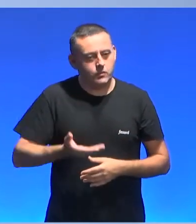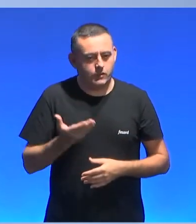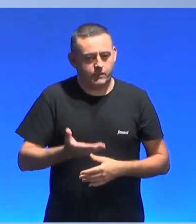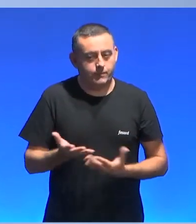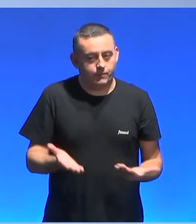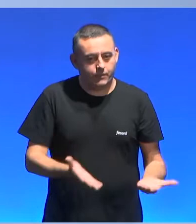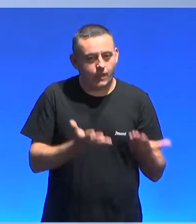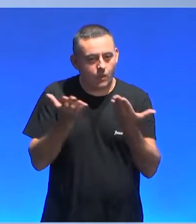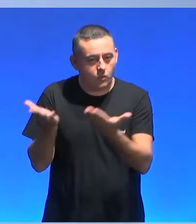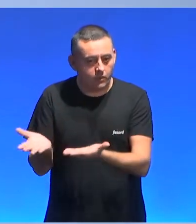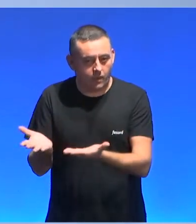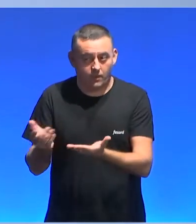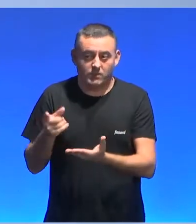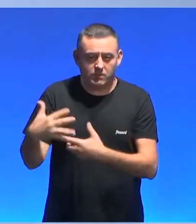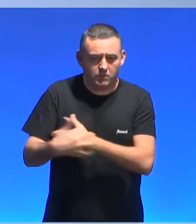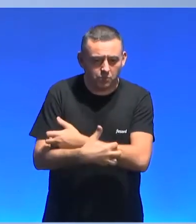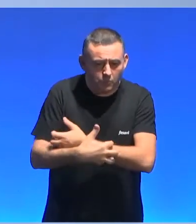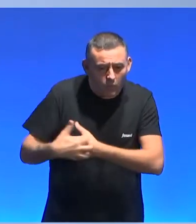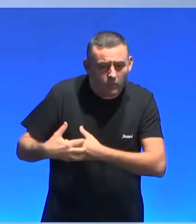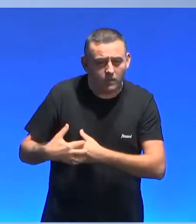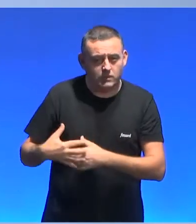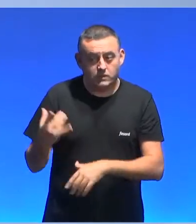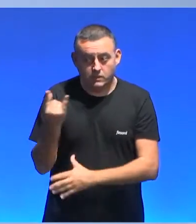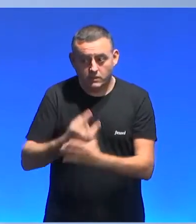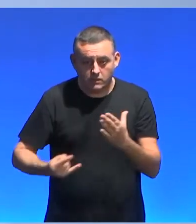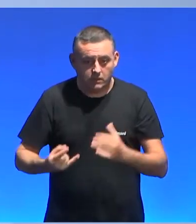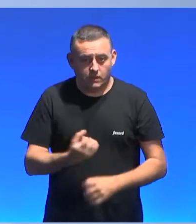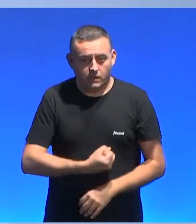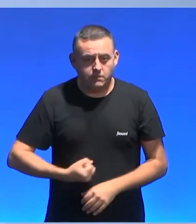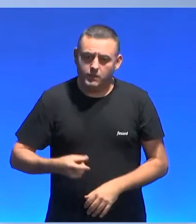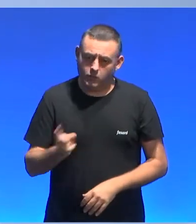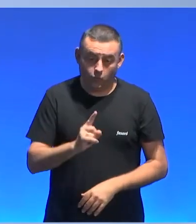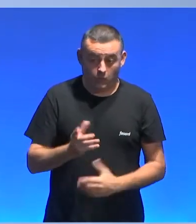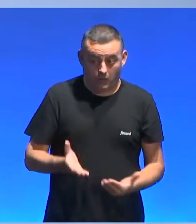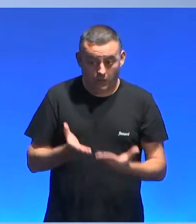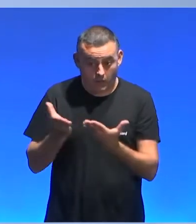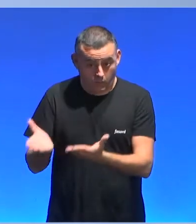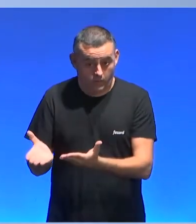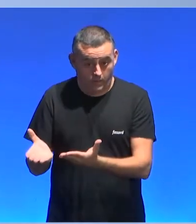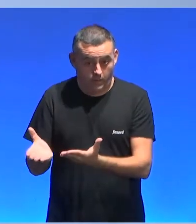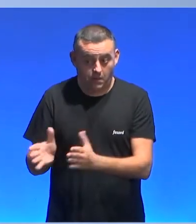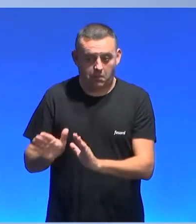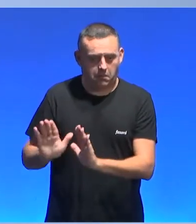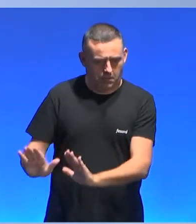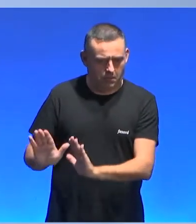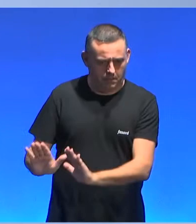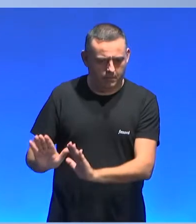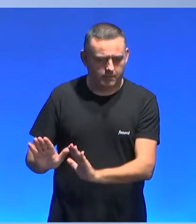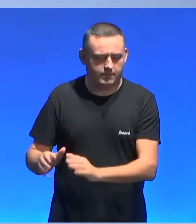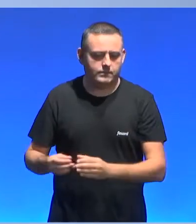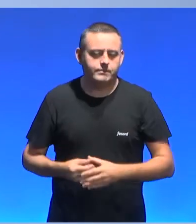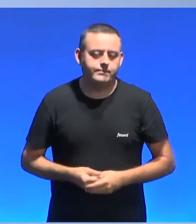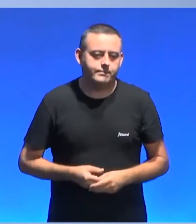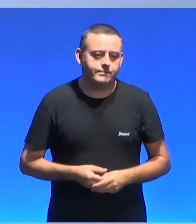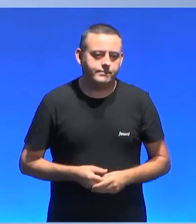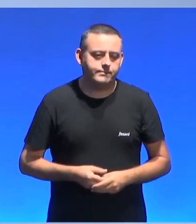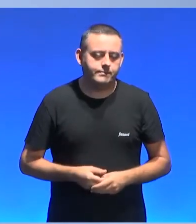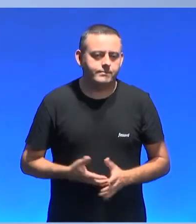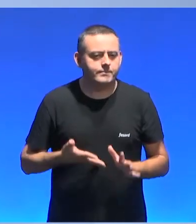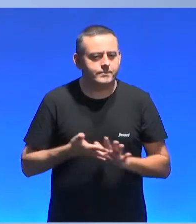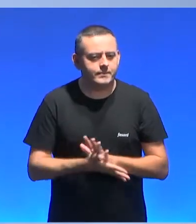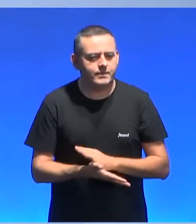necesitar escaparse. Que significa que estamos convencidos que nosotros tendremos que